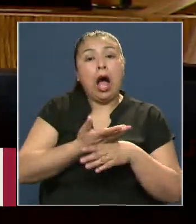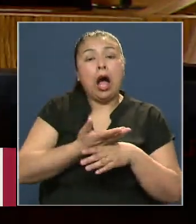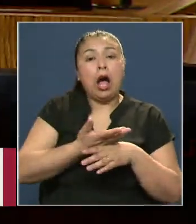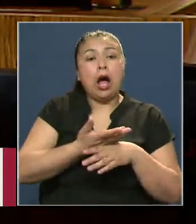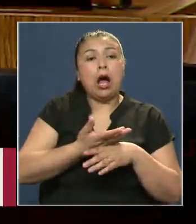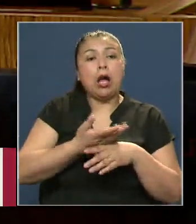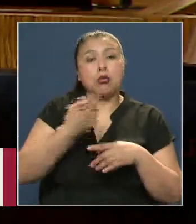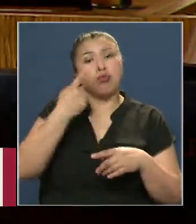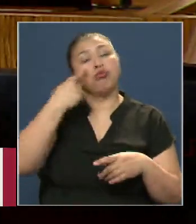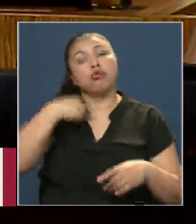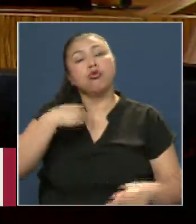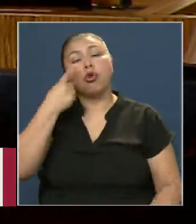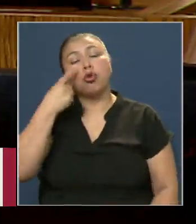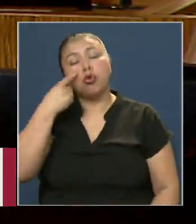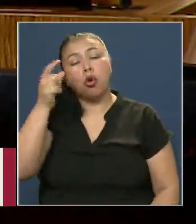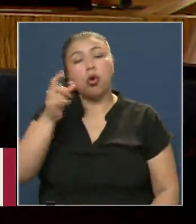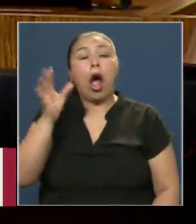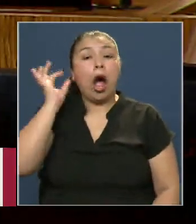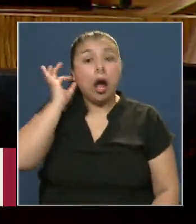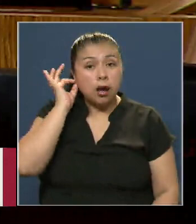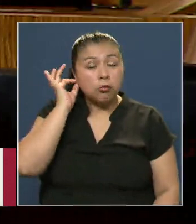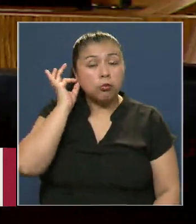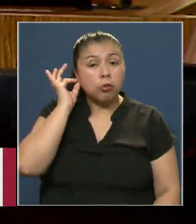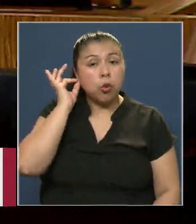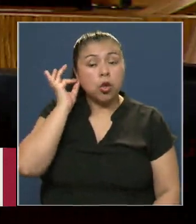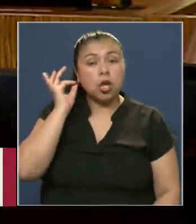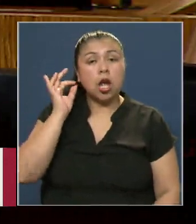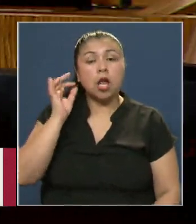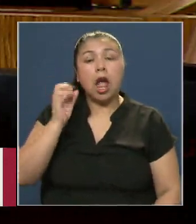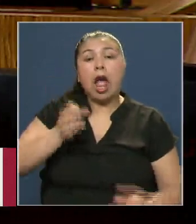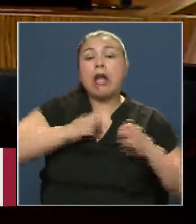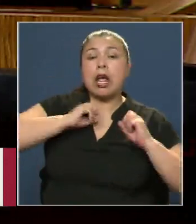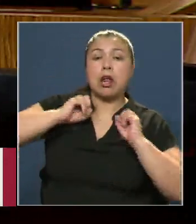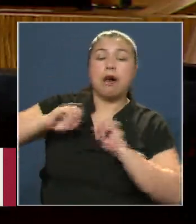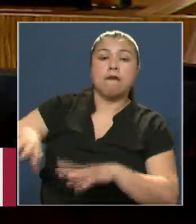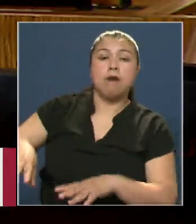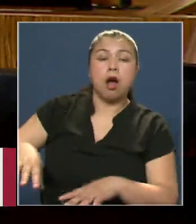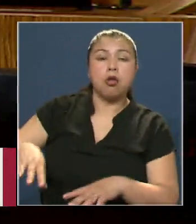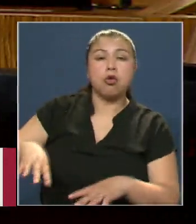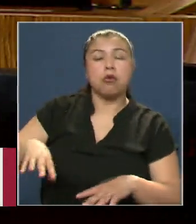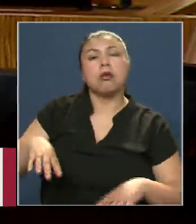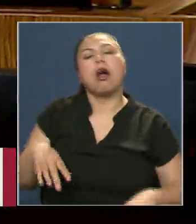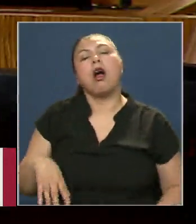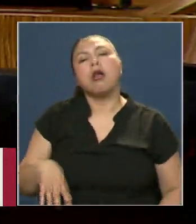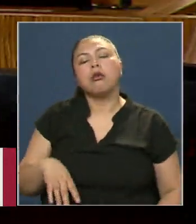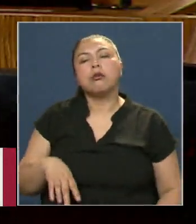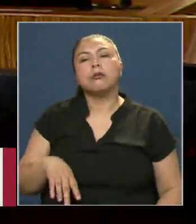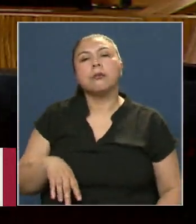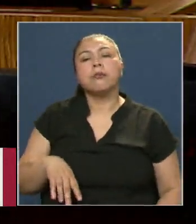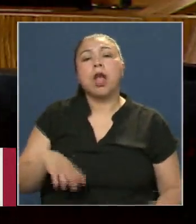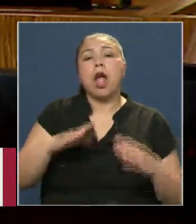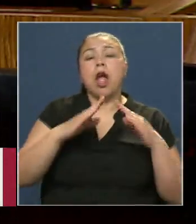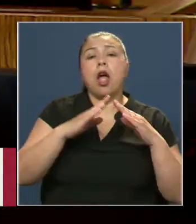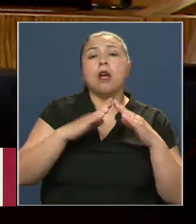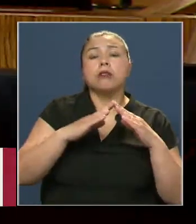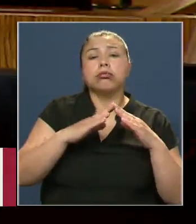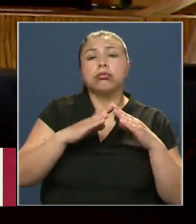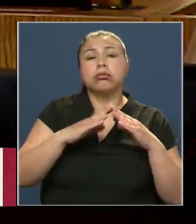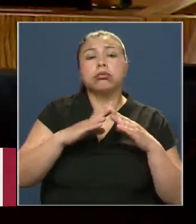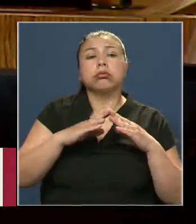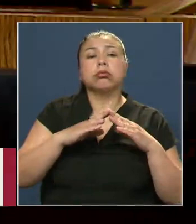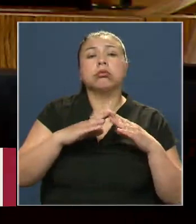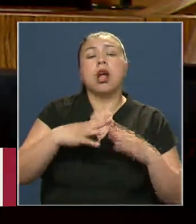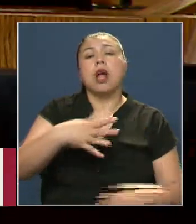Conozco personalmente mujeres que han abandonado su hogar, donde estaban con sus hijos y con